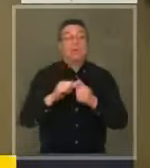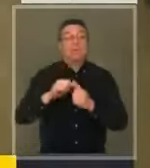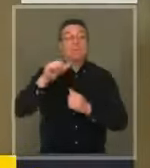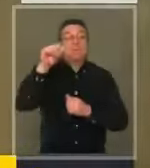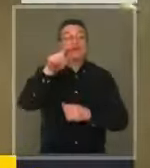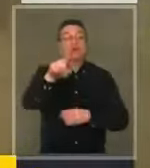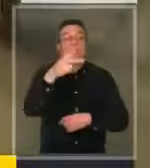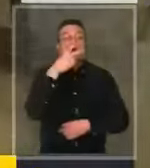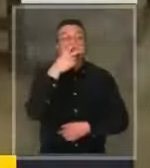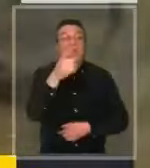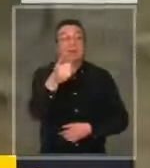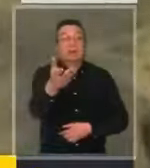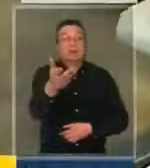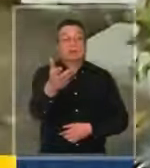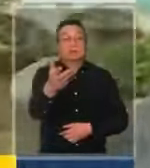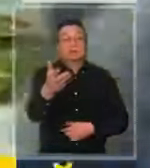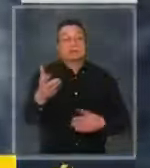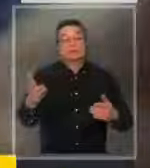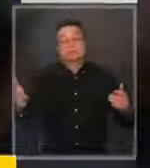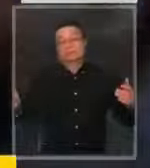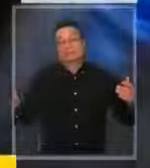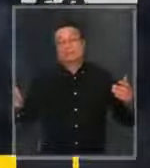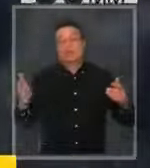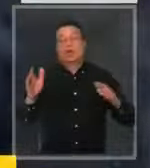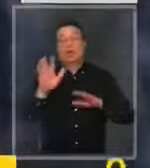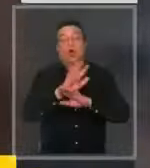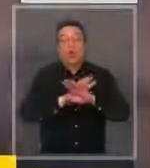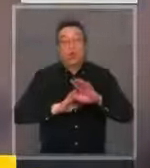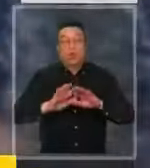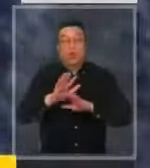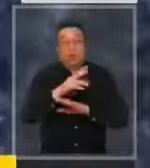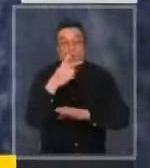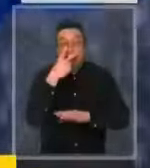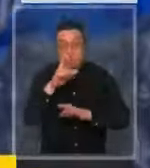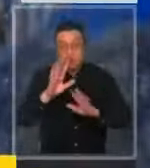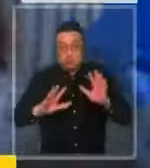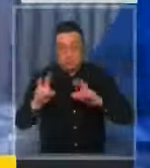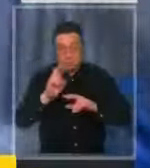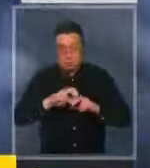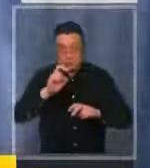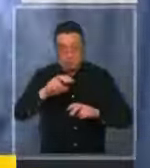mire. Estamos complejos, con cuidado, sí, trate de pasar con cuidado porque...